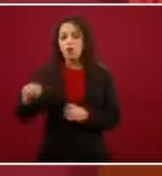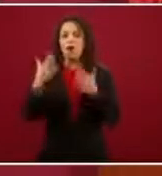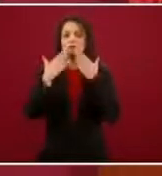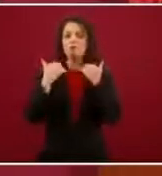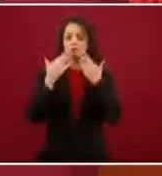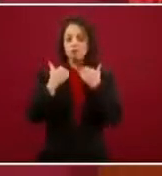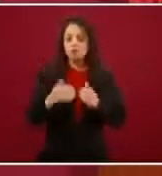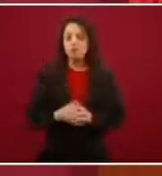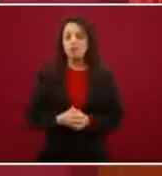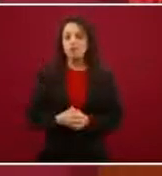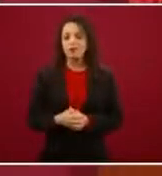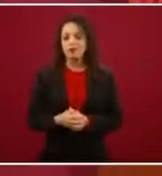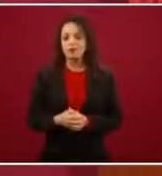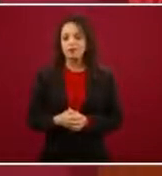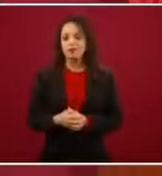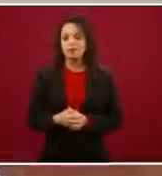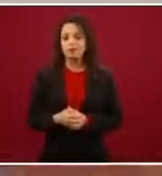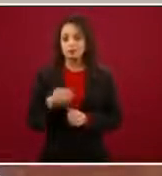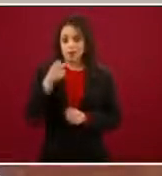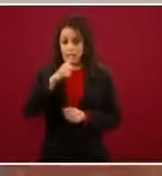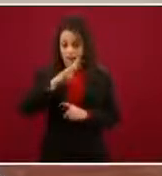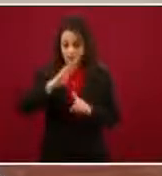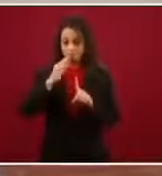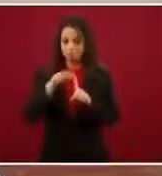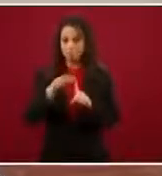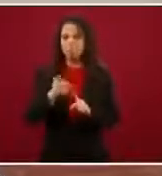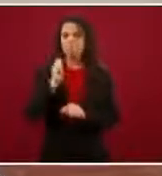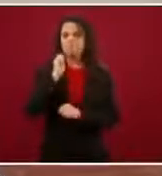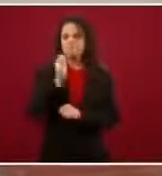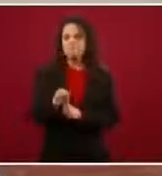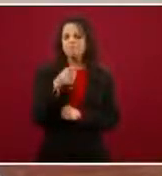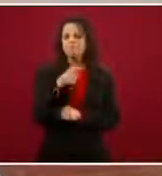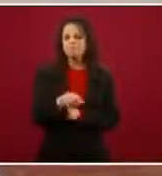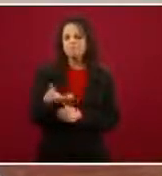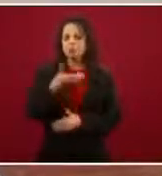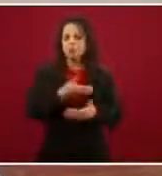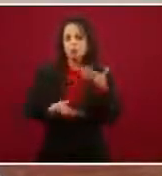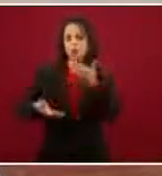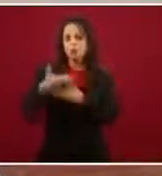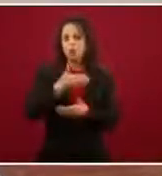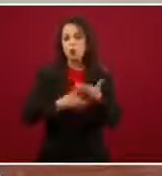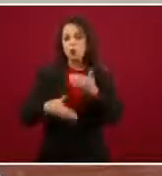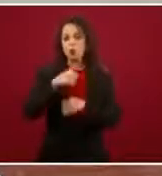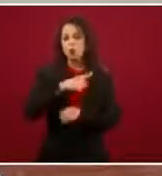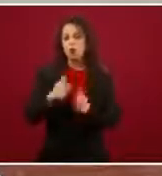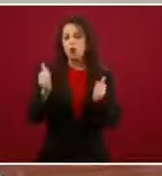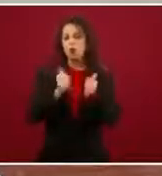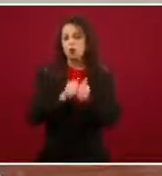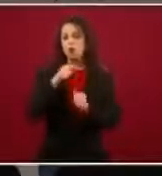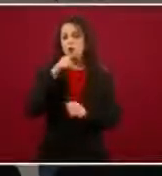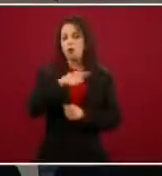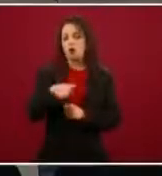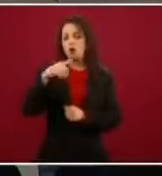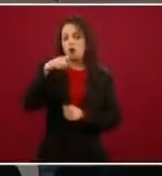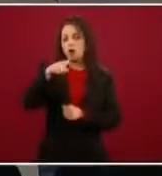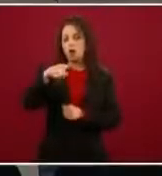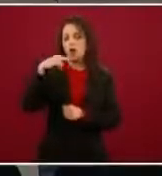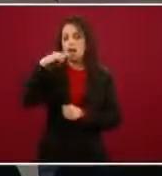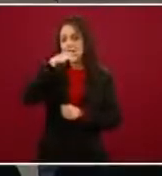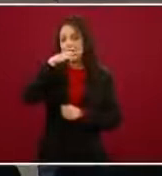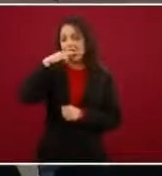con una operación de comercialización de tiburón que es utilizada por los grupos criminales, además,